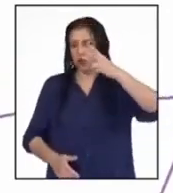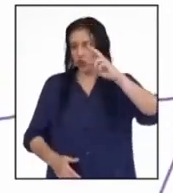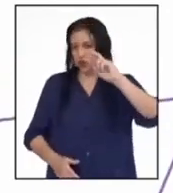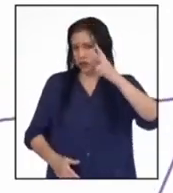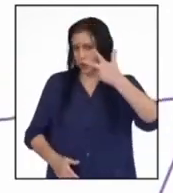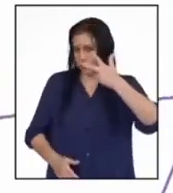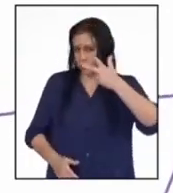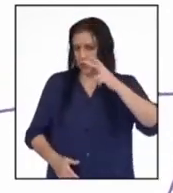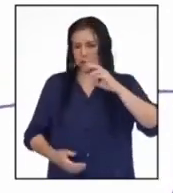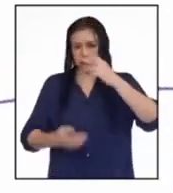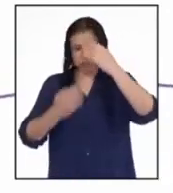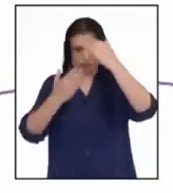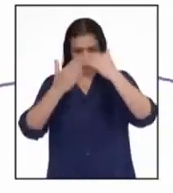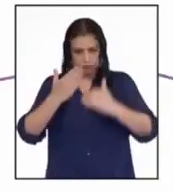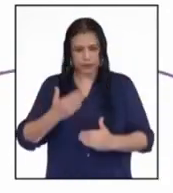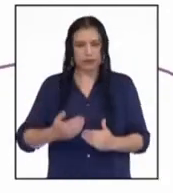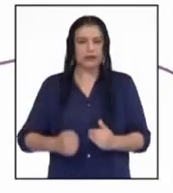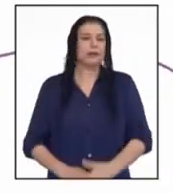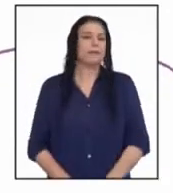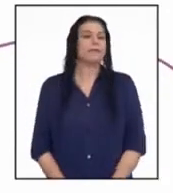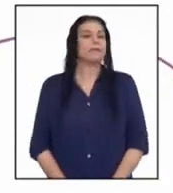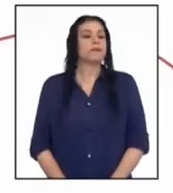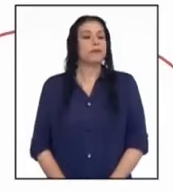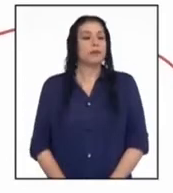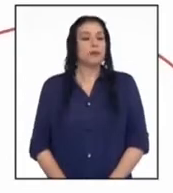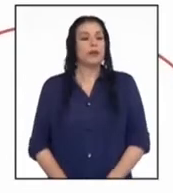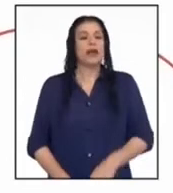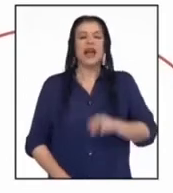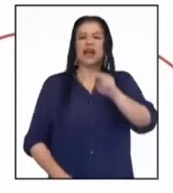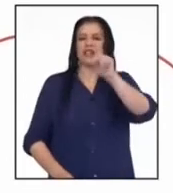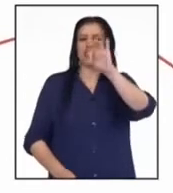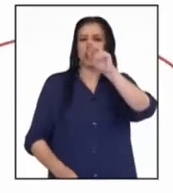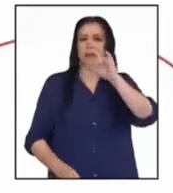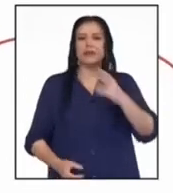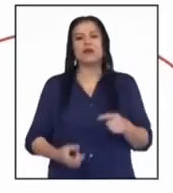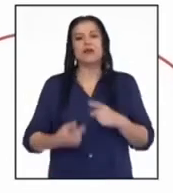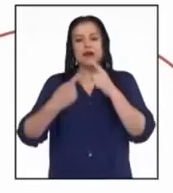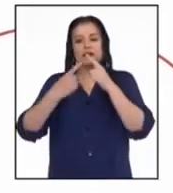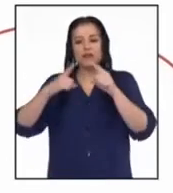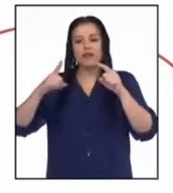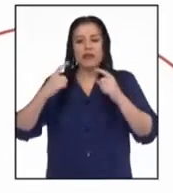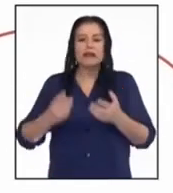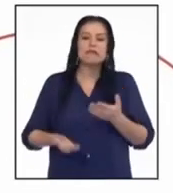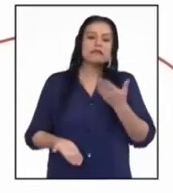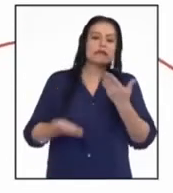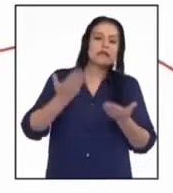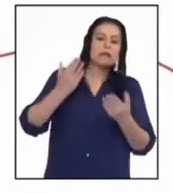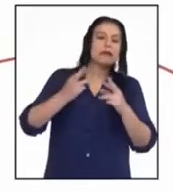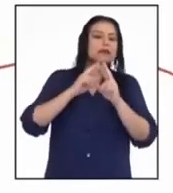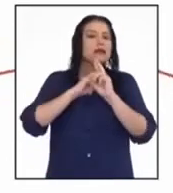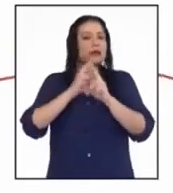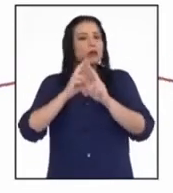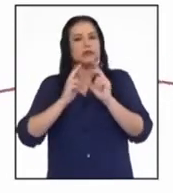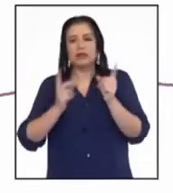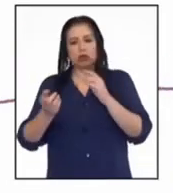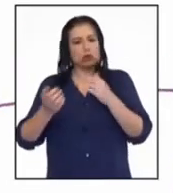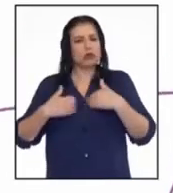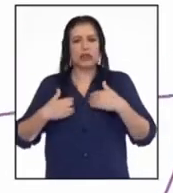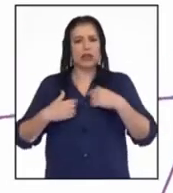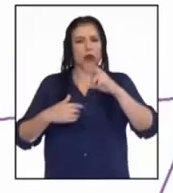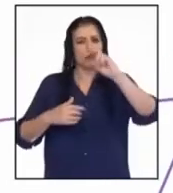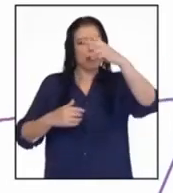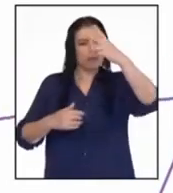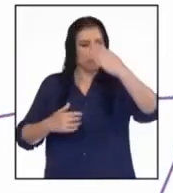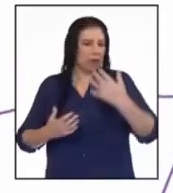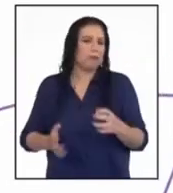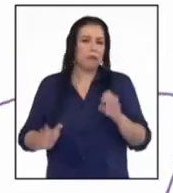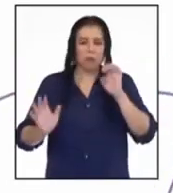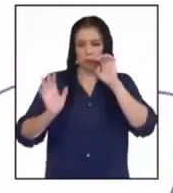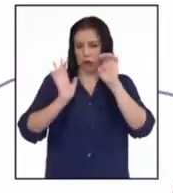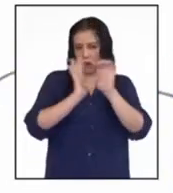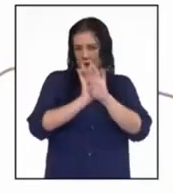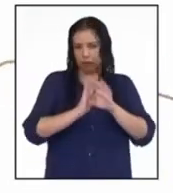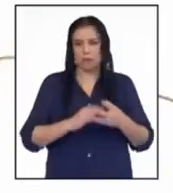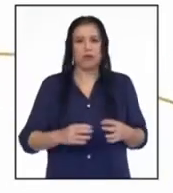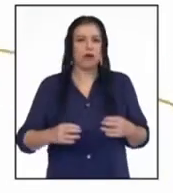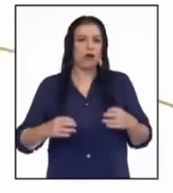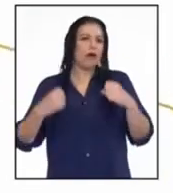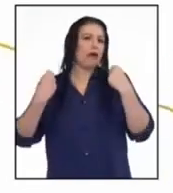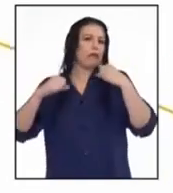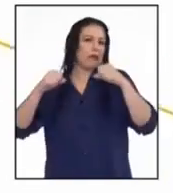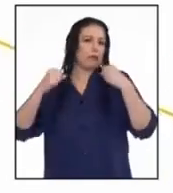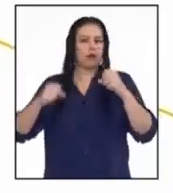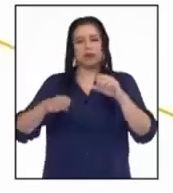segundo, tercero, etc. Es nominal cuando las diferentes opciones de respuesta no tienen un orden específico. Por ejemplo,